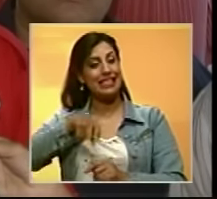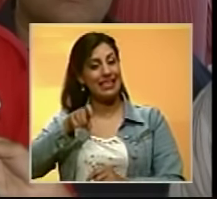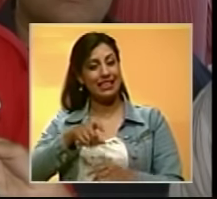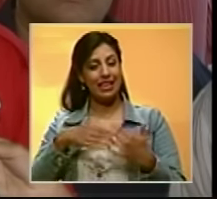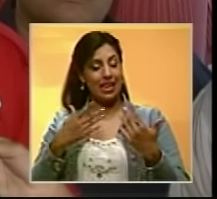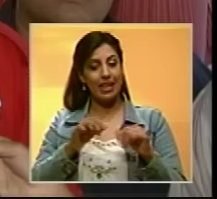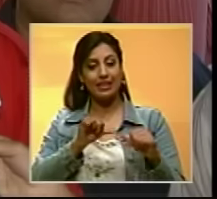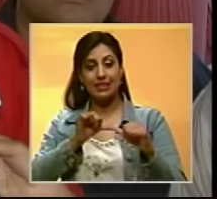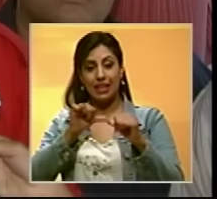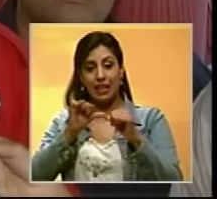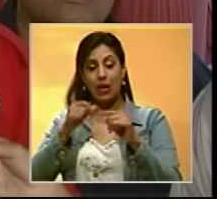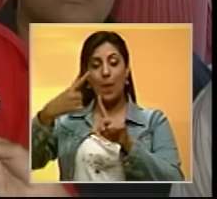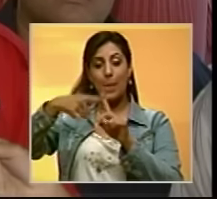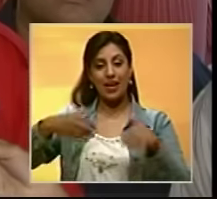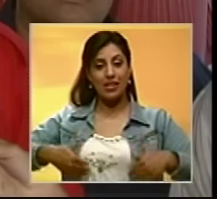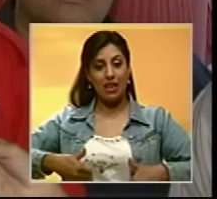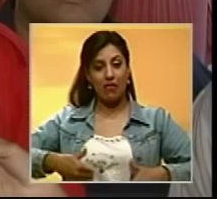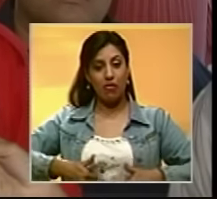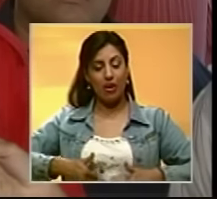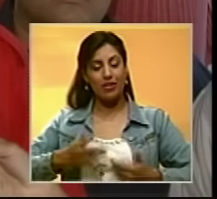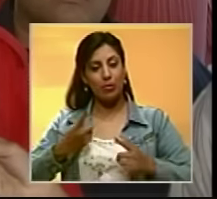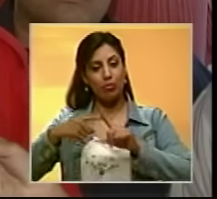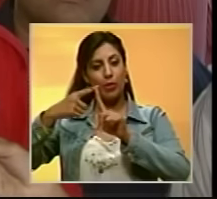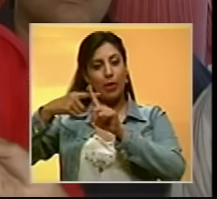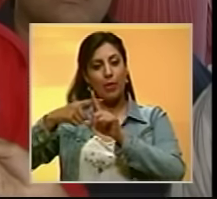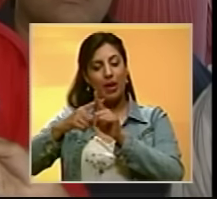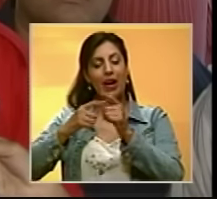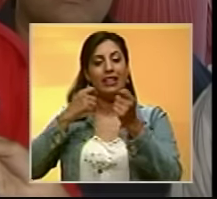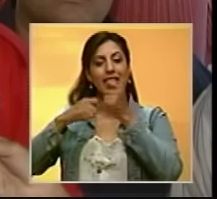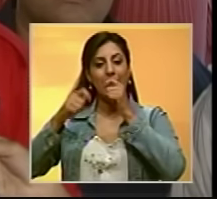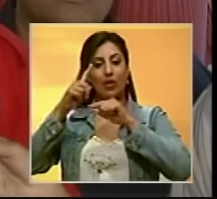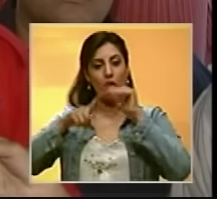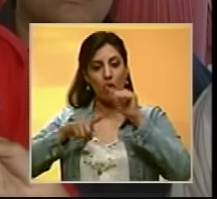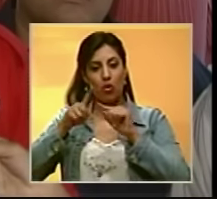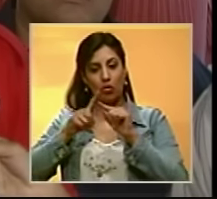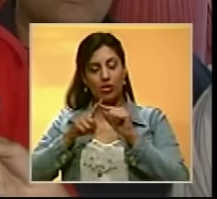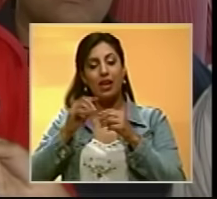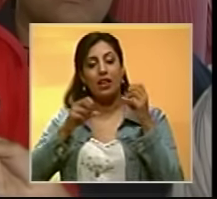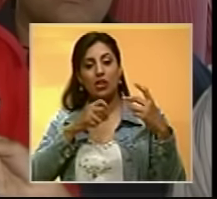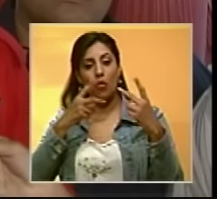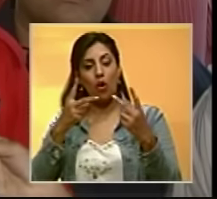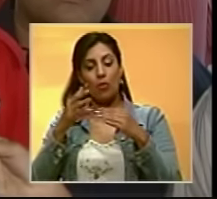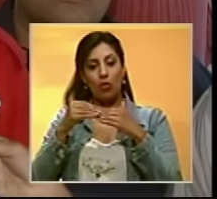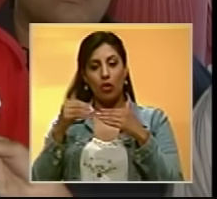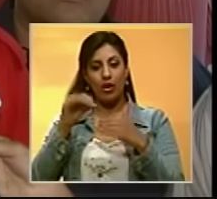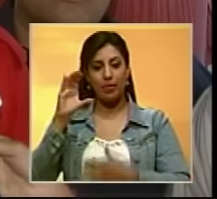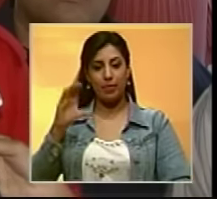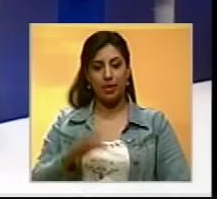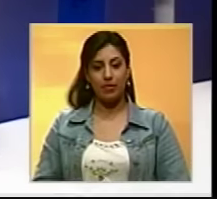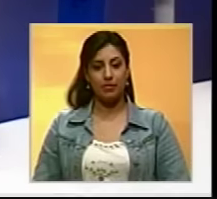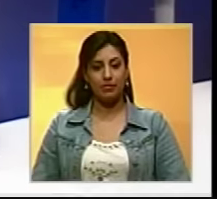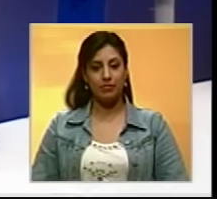necesario continuar sumando esfuerzos para incrementar las exportaciones y generar Divisas para el país en